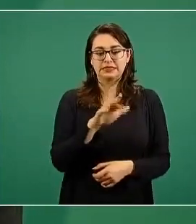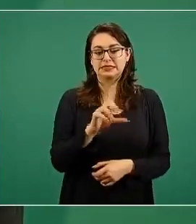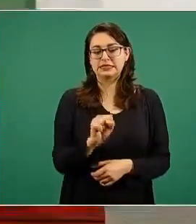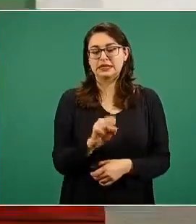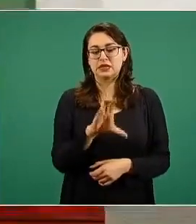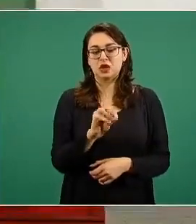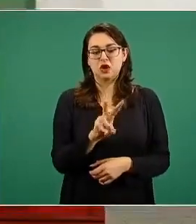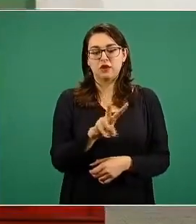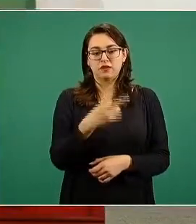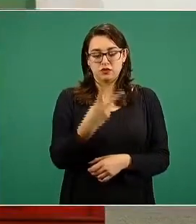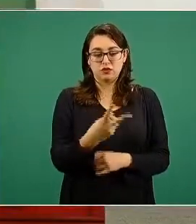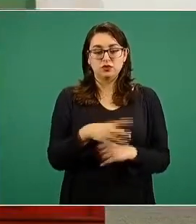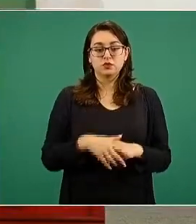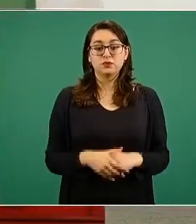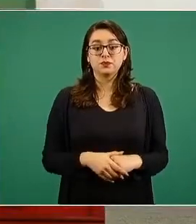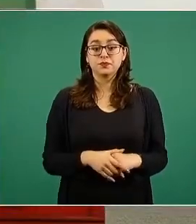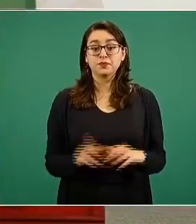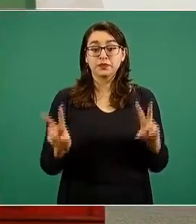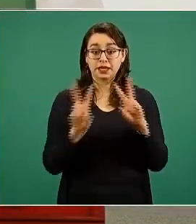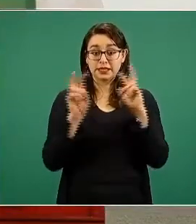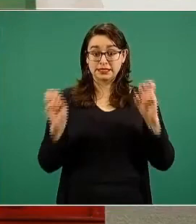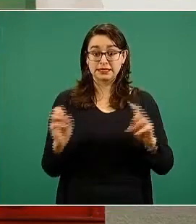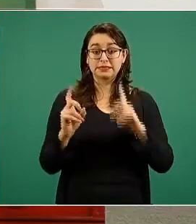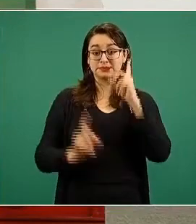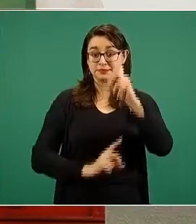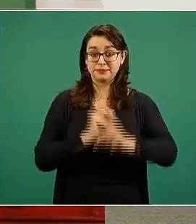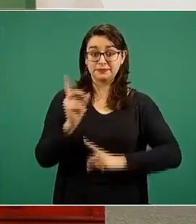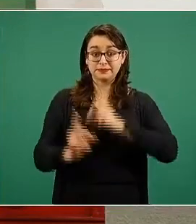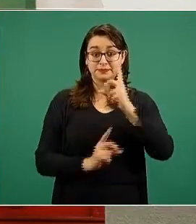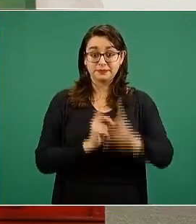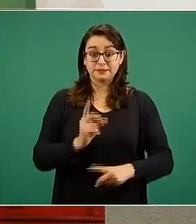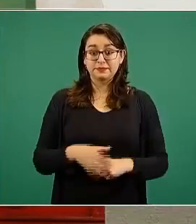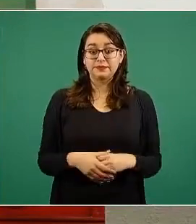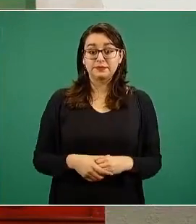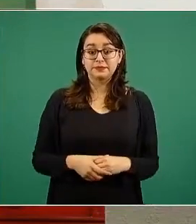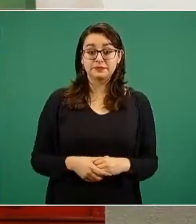Sobre las ligas profesionales del deporte,